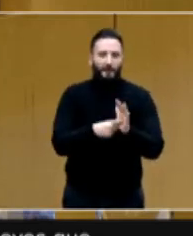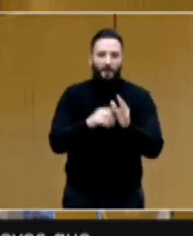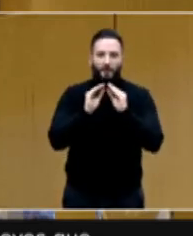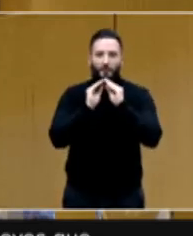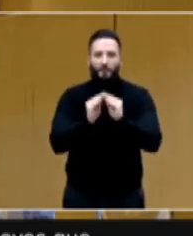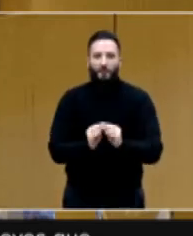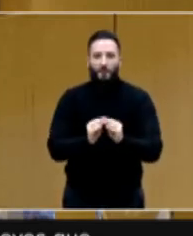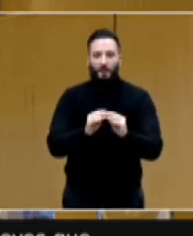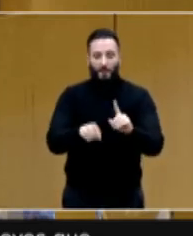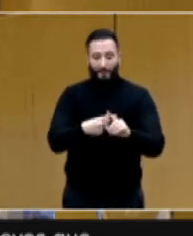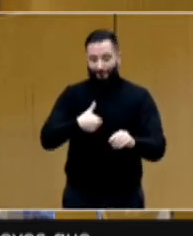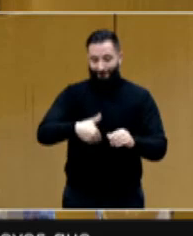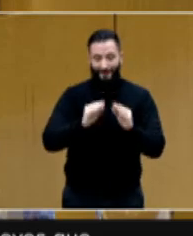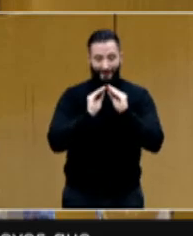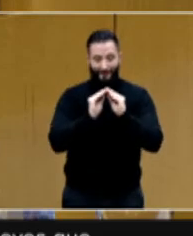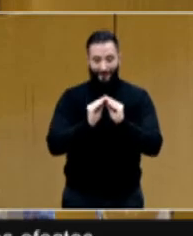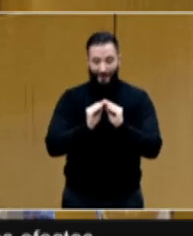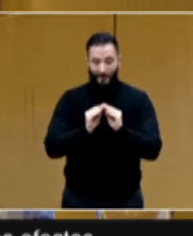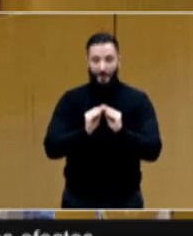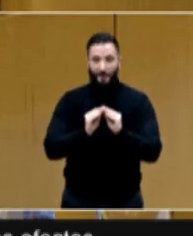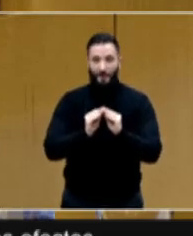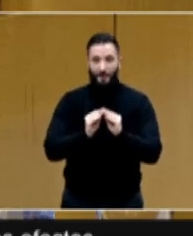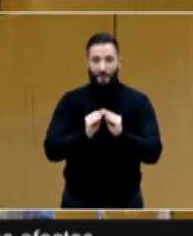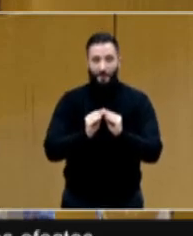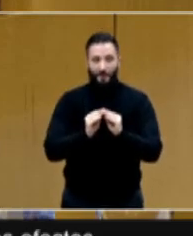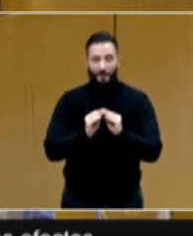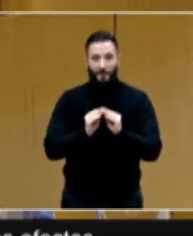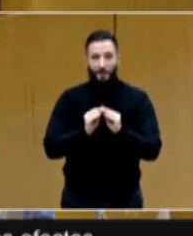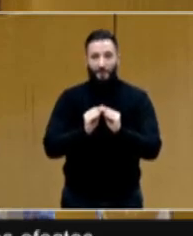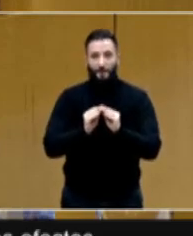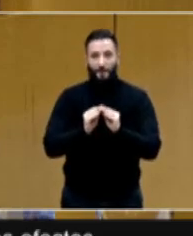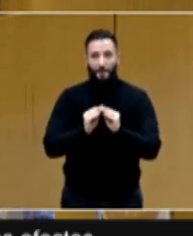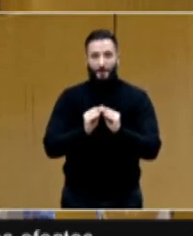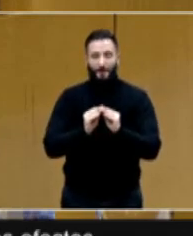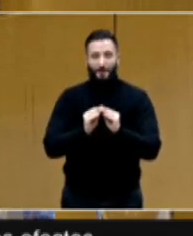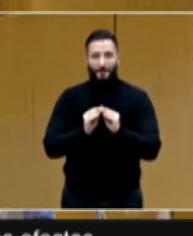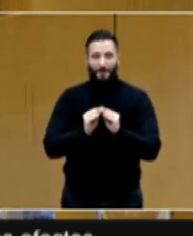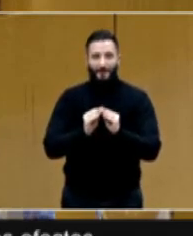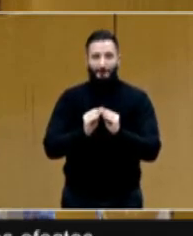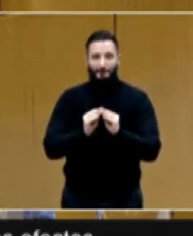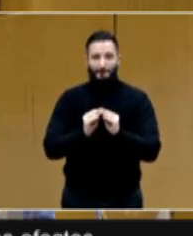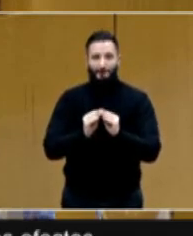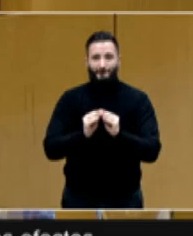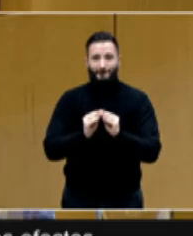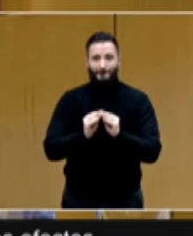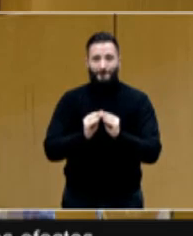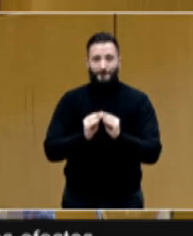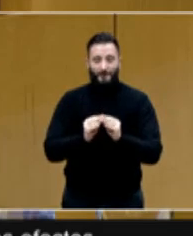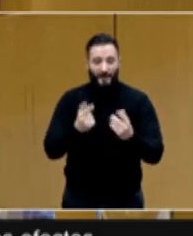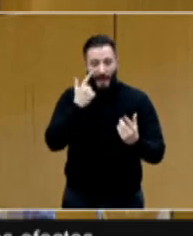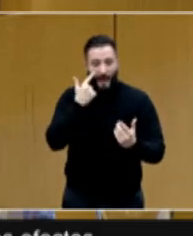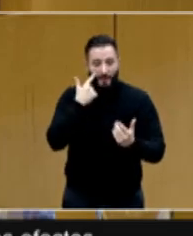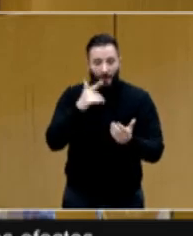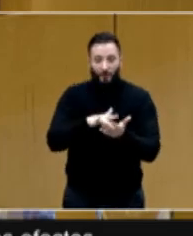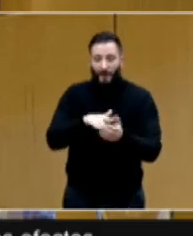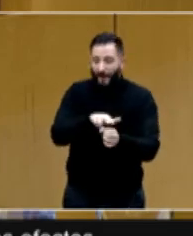era hacer lo que ha hecho no por otra cosa no por desidia o porque se le olvidará era no considerar los efectos que la discapacidad tiene en otros